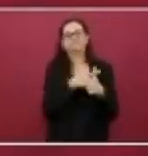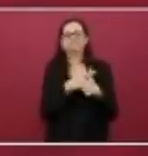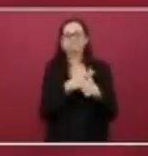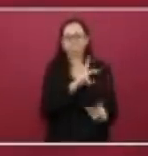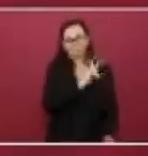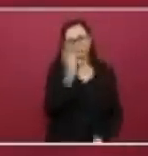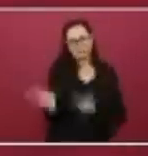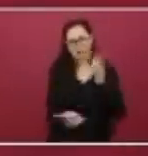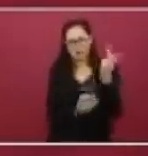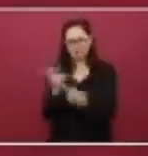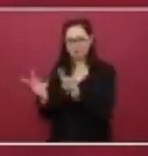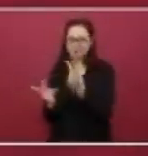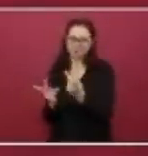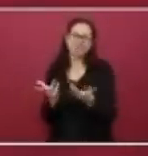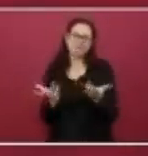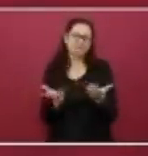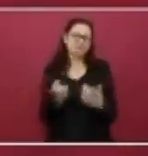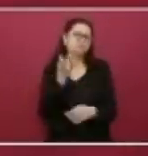democrático